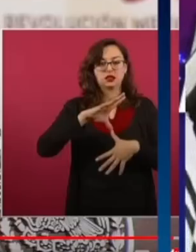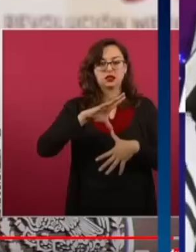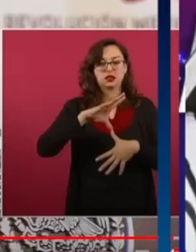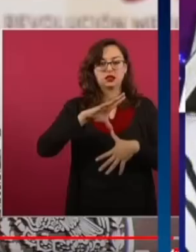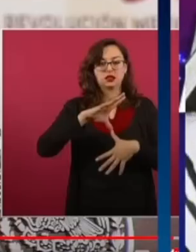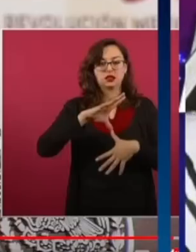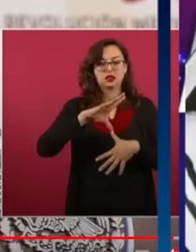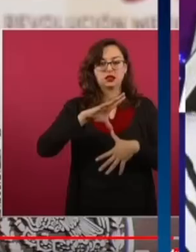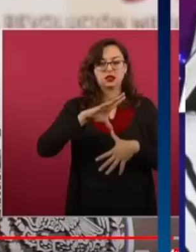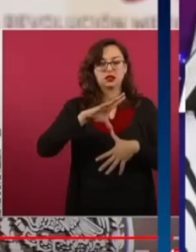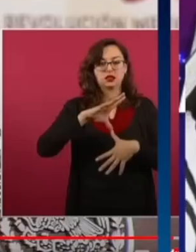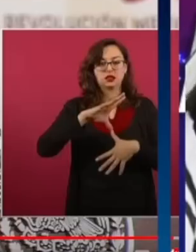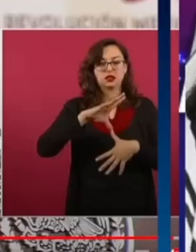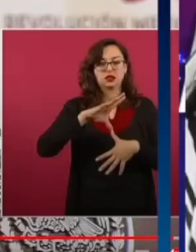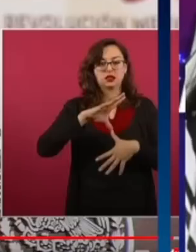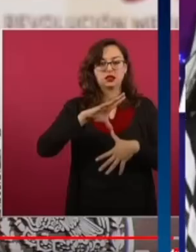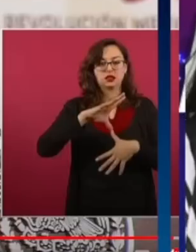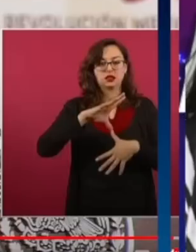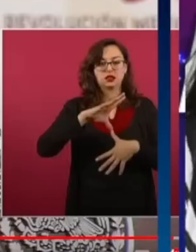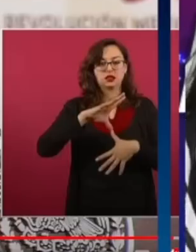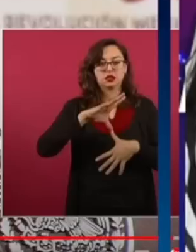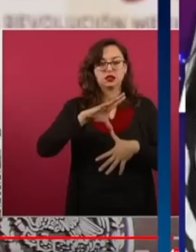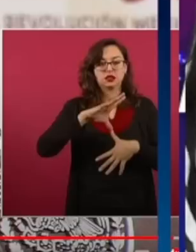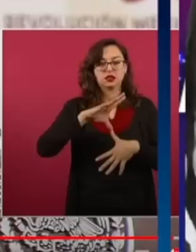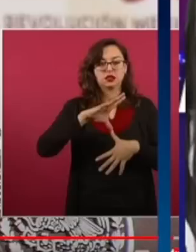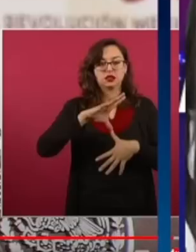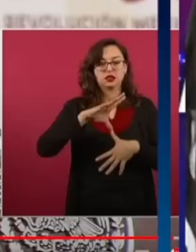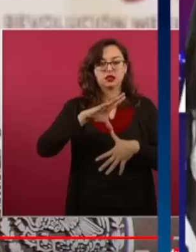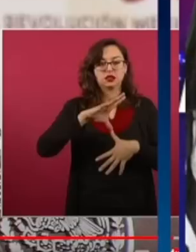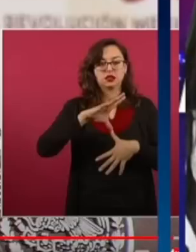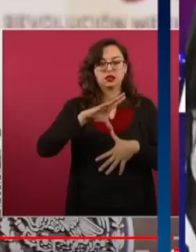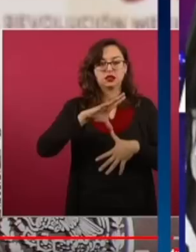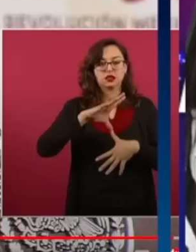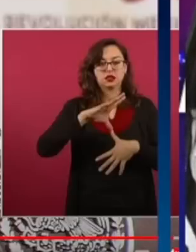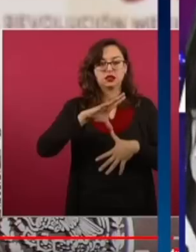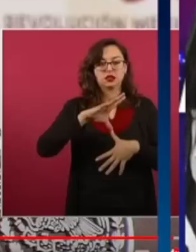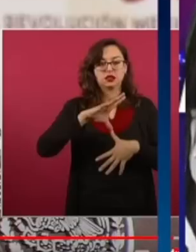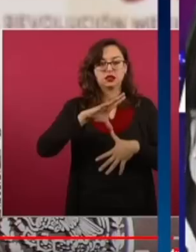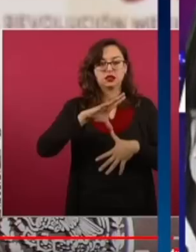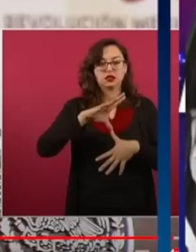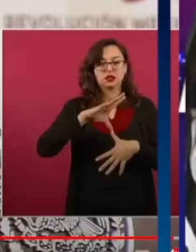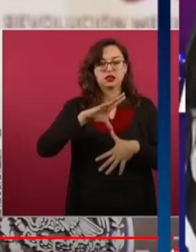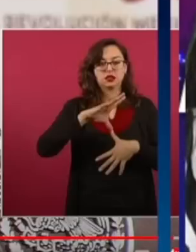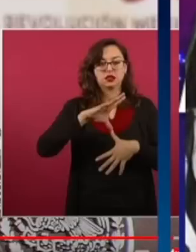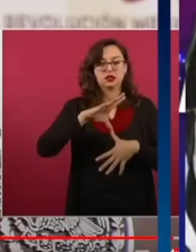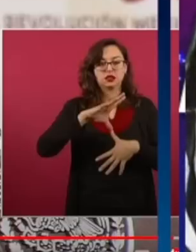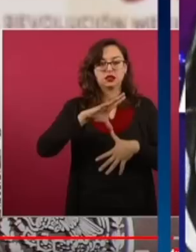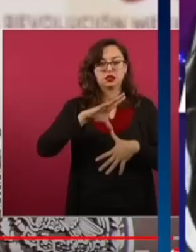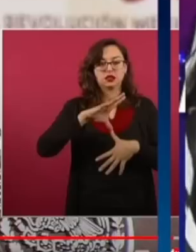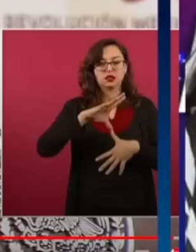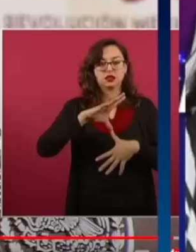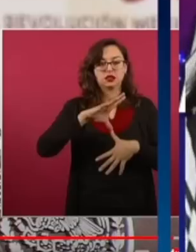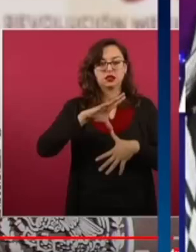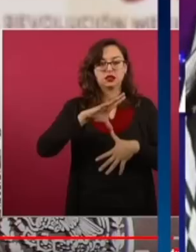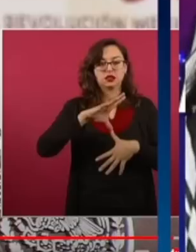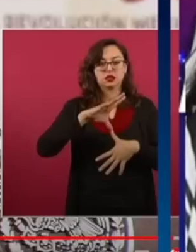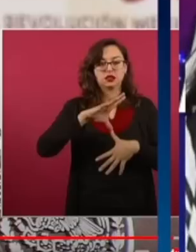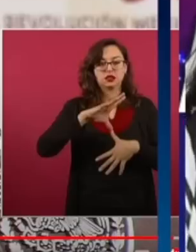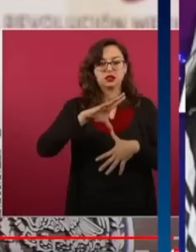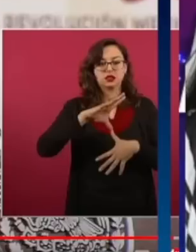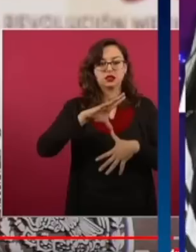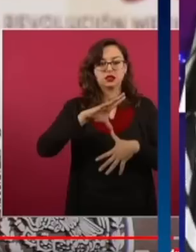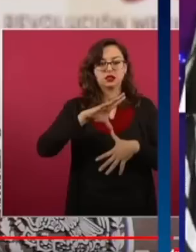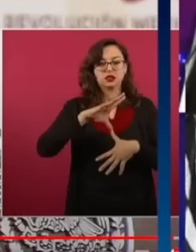en la cumbre de las américas no hay que olvidar que al final el presidente argentina este año representará la celac que son los pueblos de américa